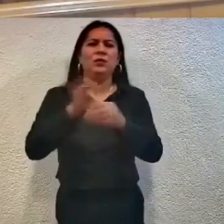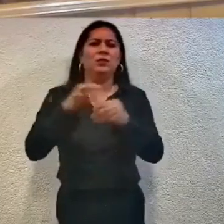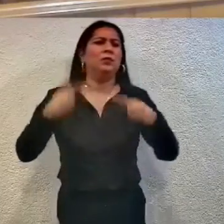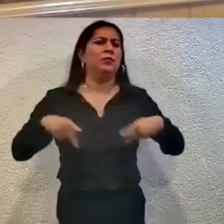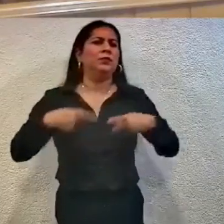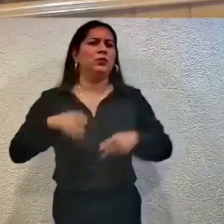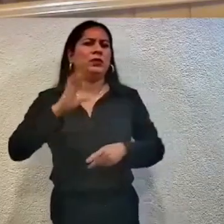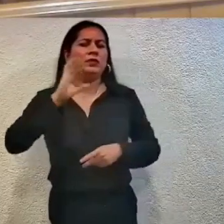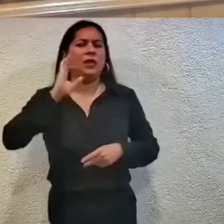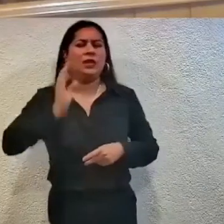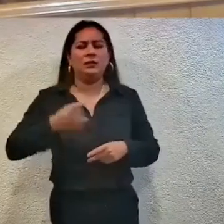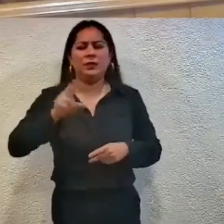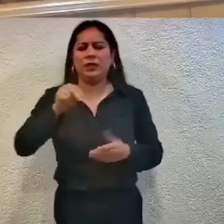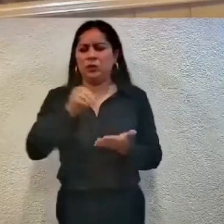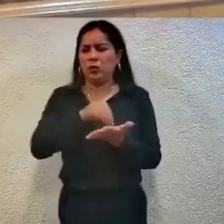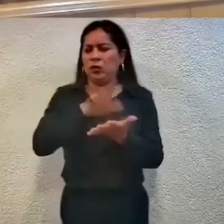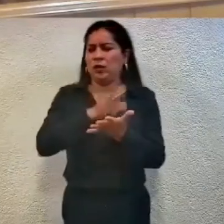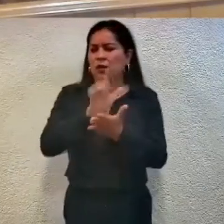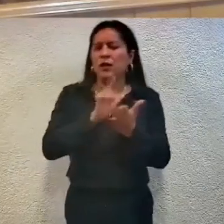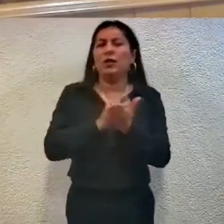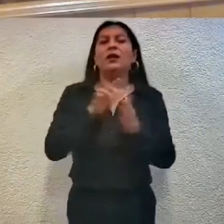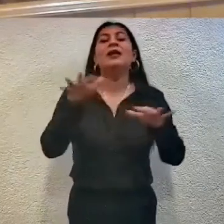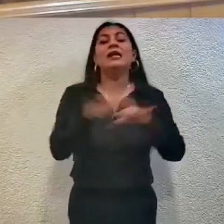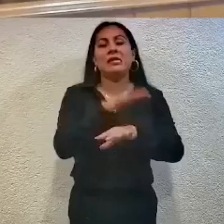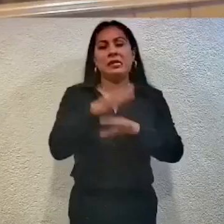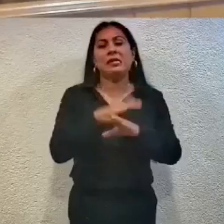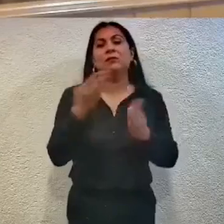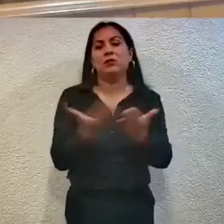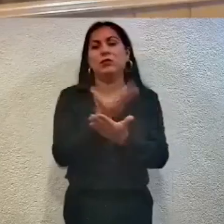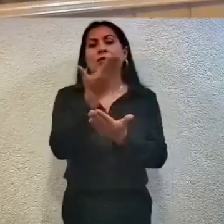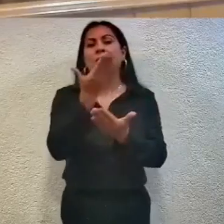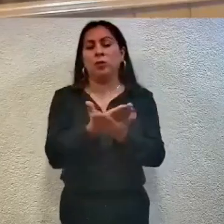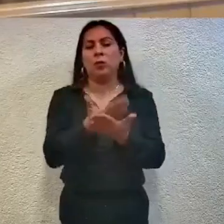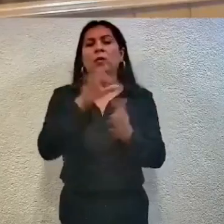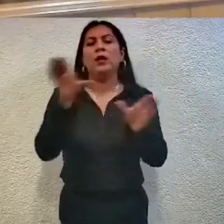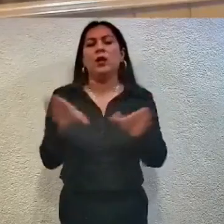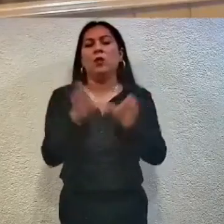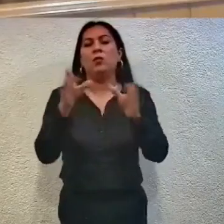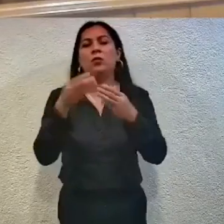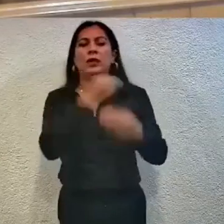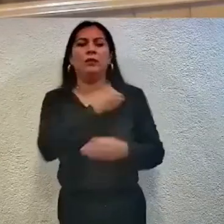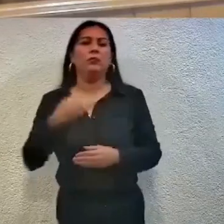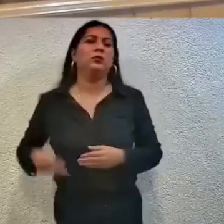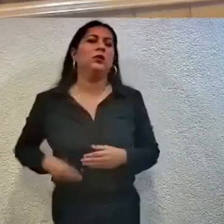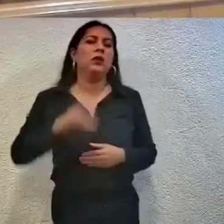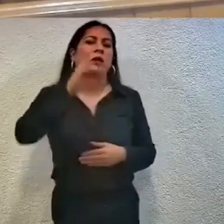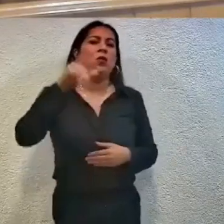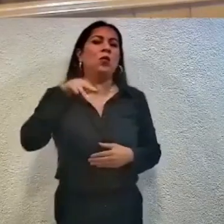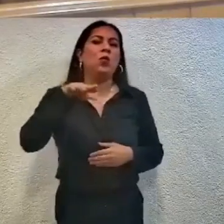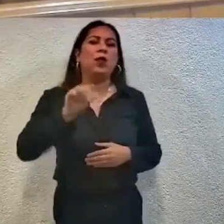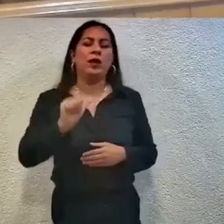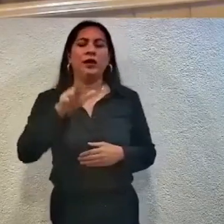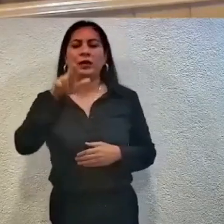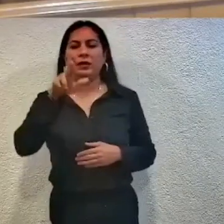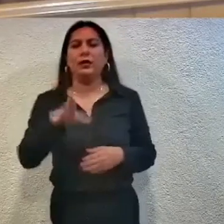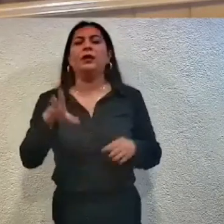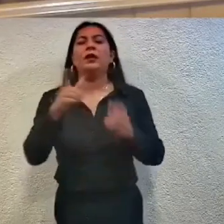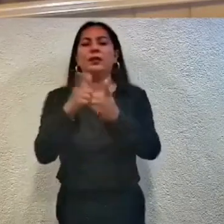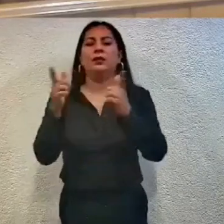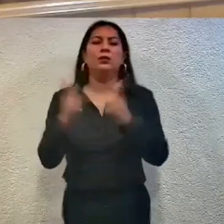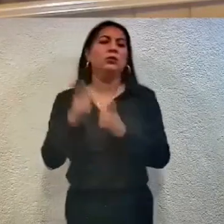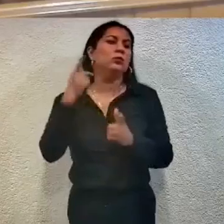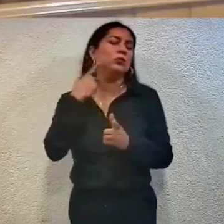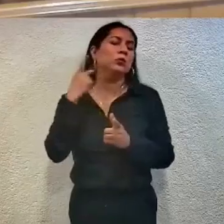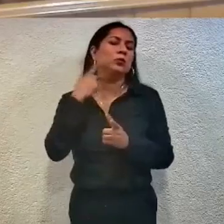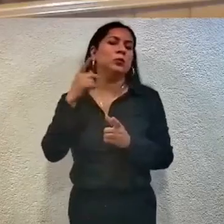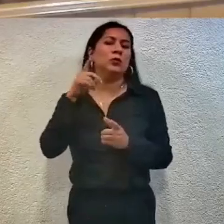no autorizadas, se propone realizar la modificación del cómputo para la elección del municipio de Juan R. Escudero, quedando los partidos